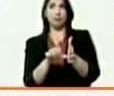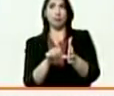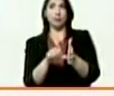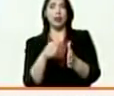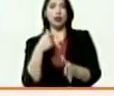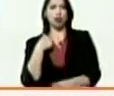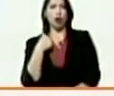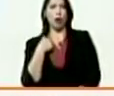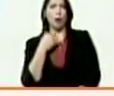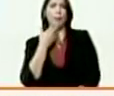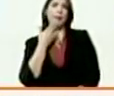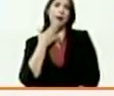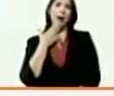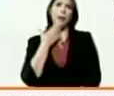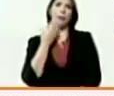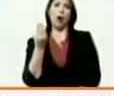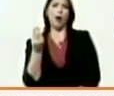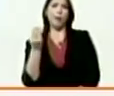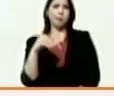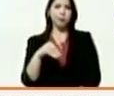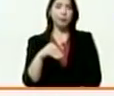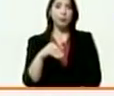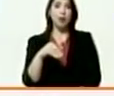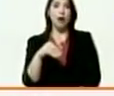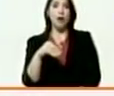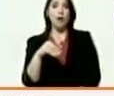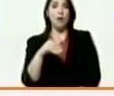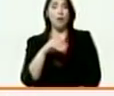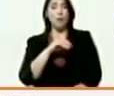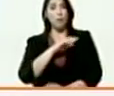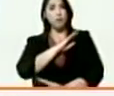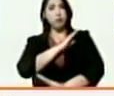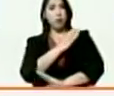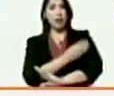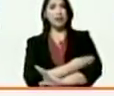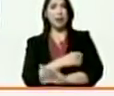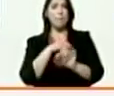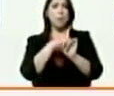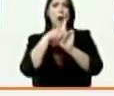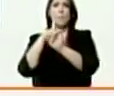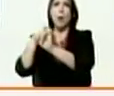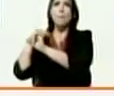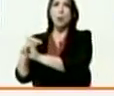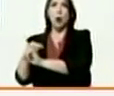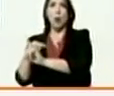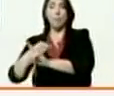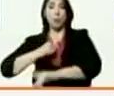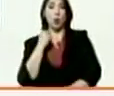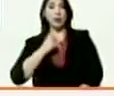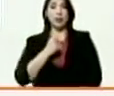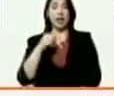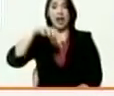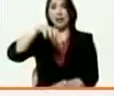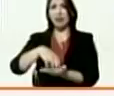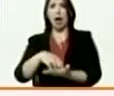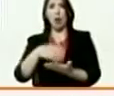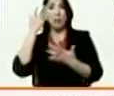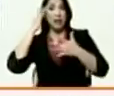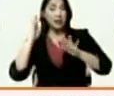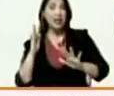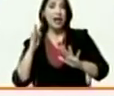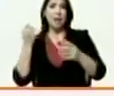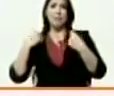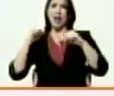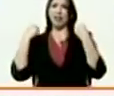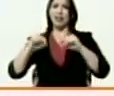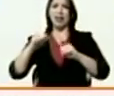agregaría que las fuerzas represivas, los agentes del Estado que pareciera practican el terrorismo de Estado